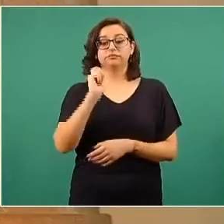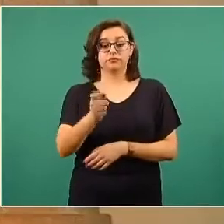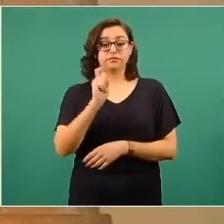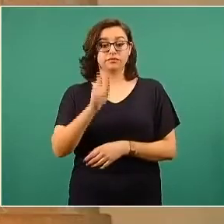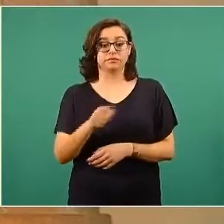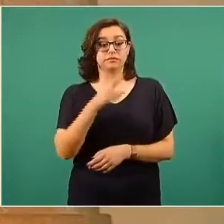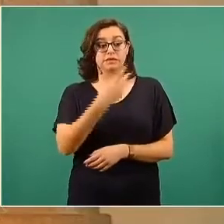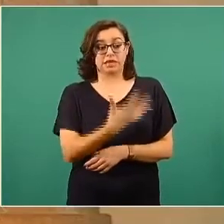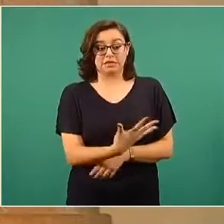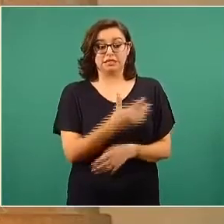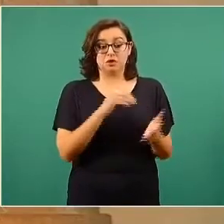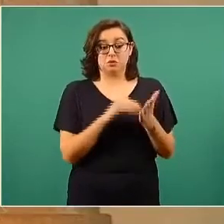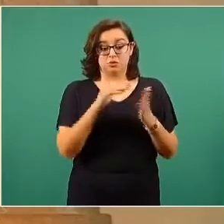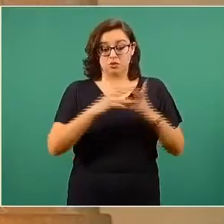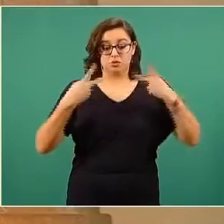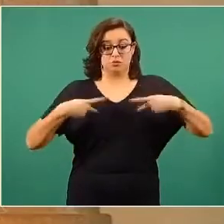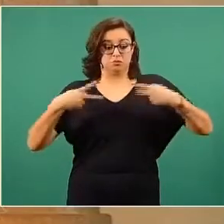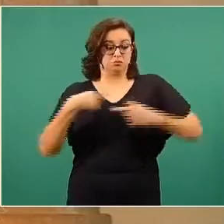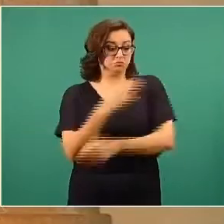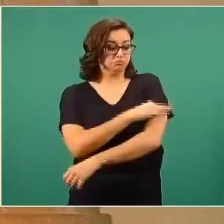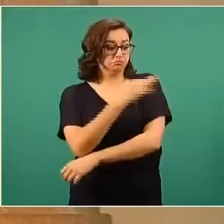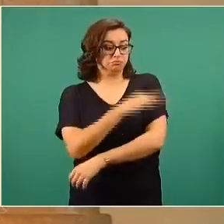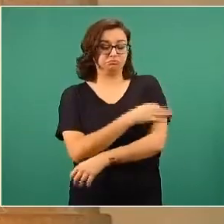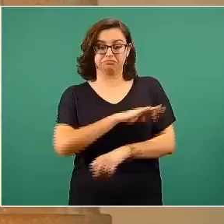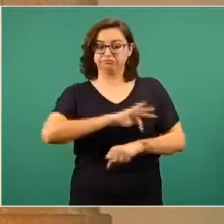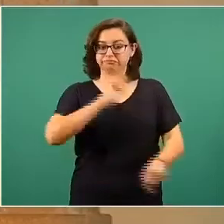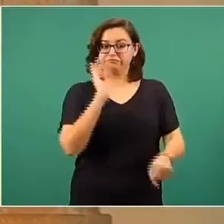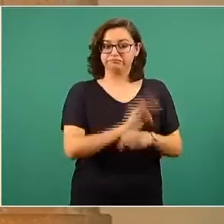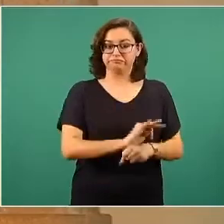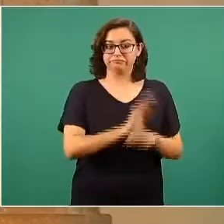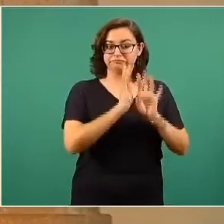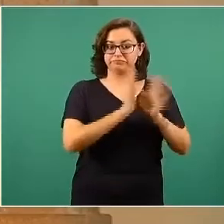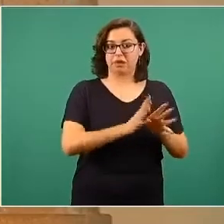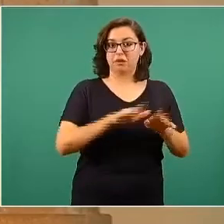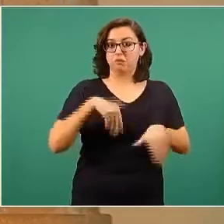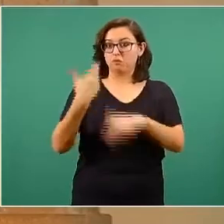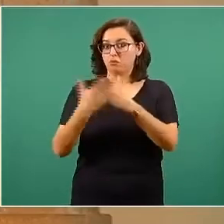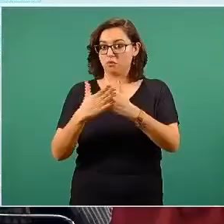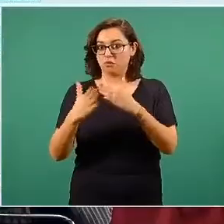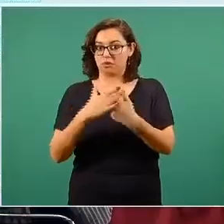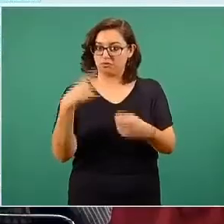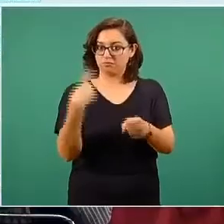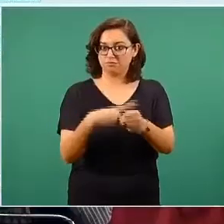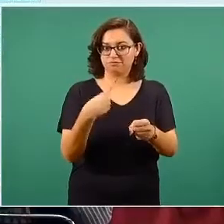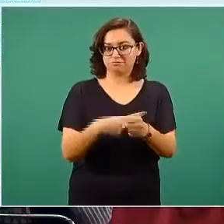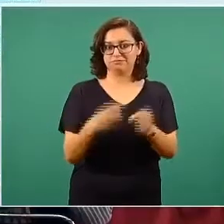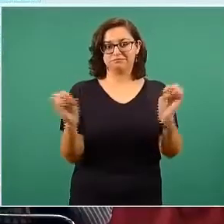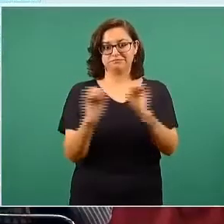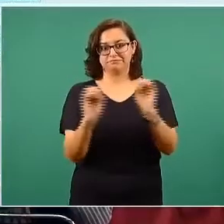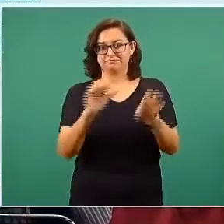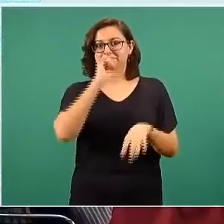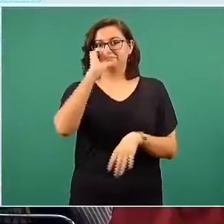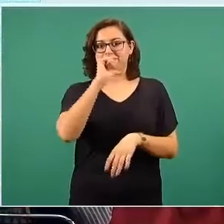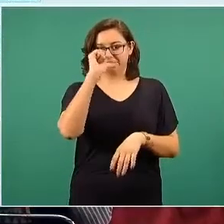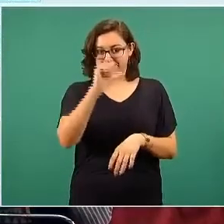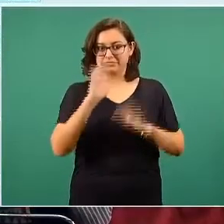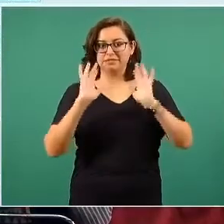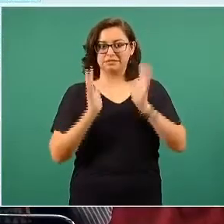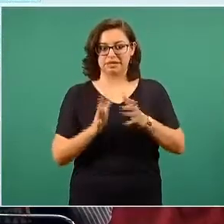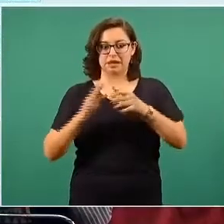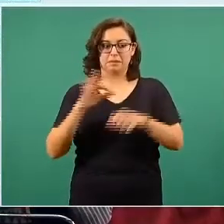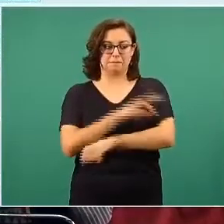vayan a pertenecer en siguientes días a esta curva epidémica, porque estarían teniendo ya la